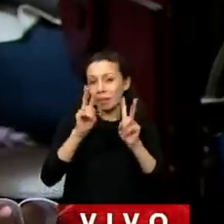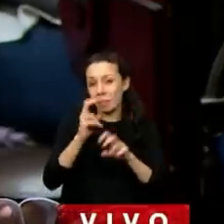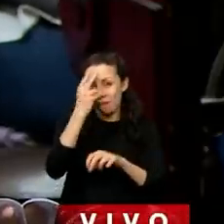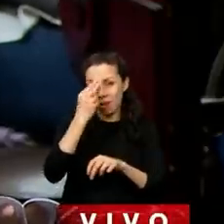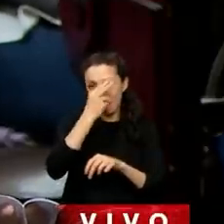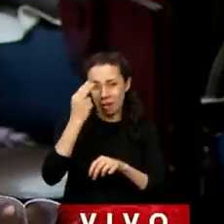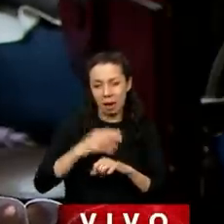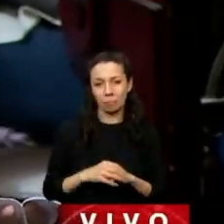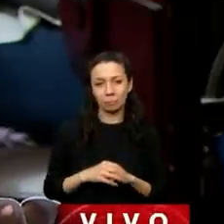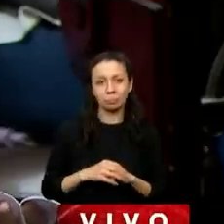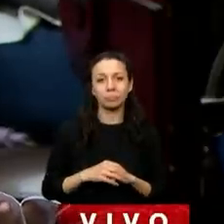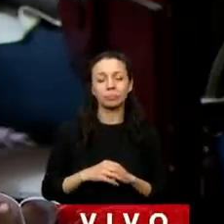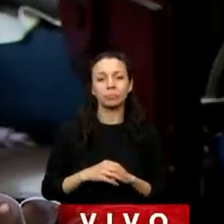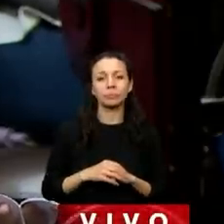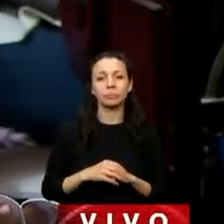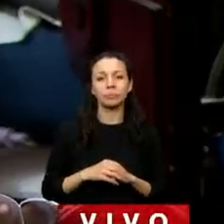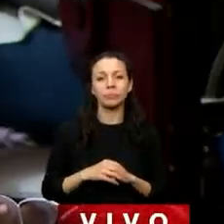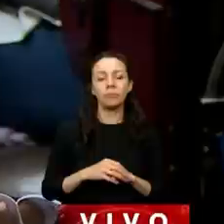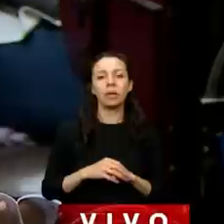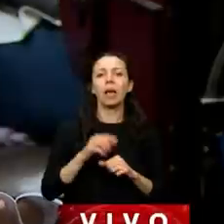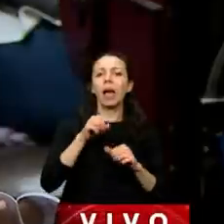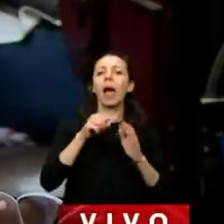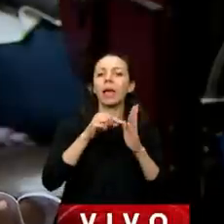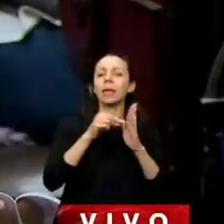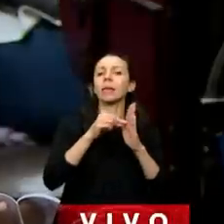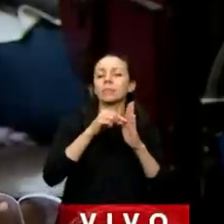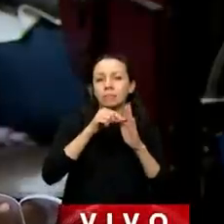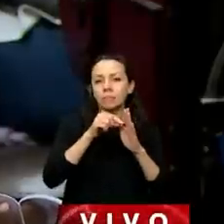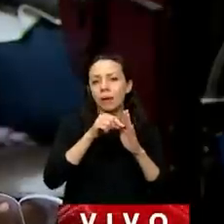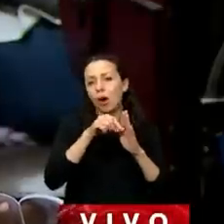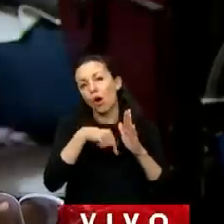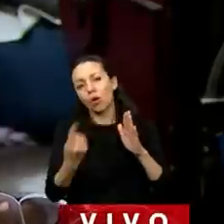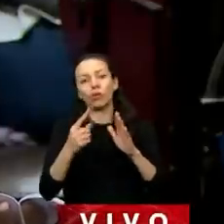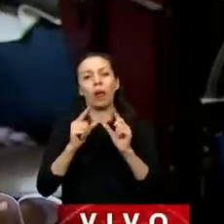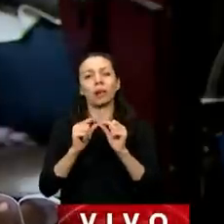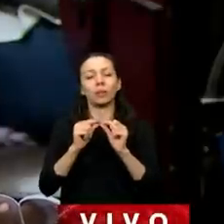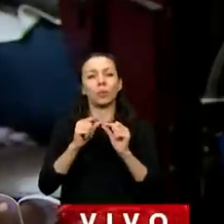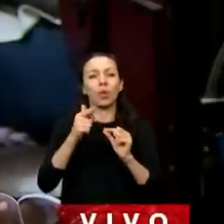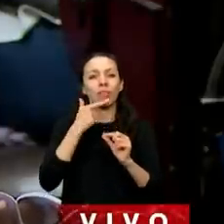Se renumera a partir de ahí. Artículo 17